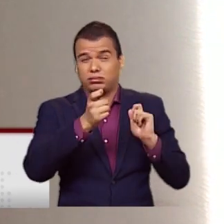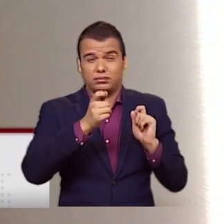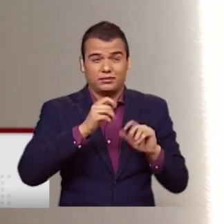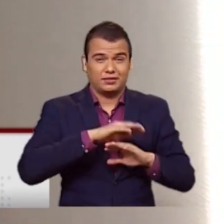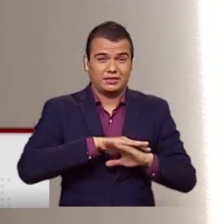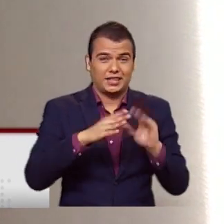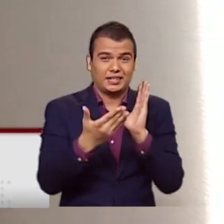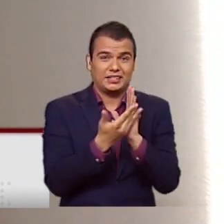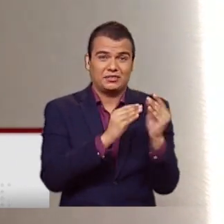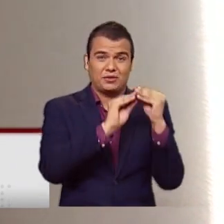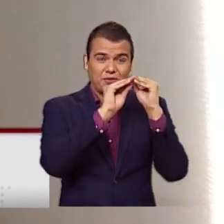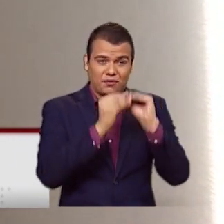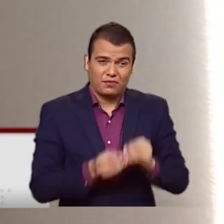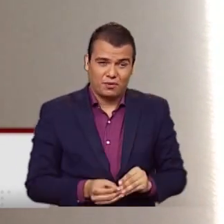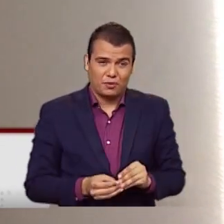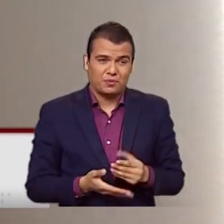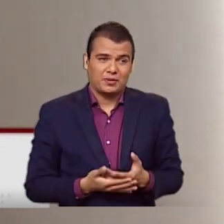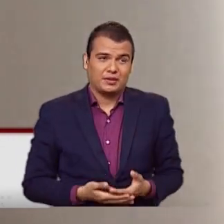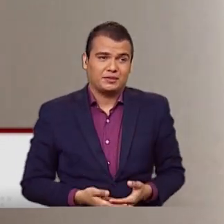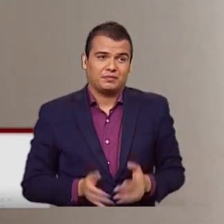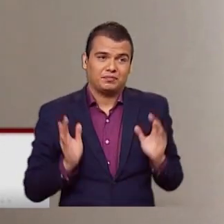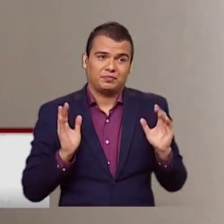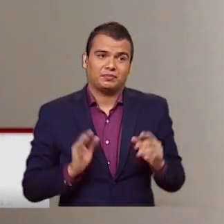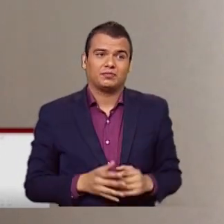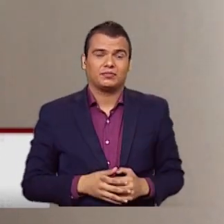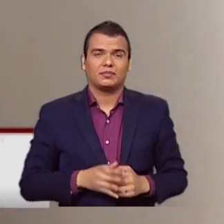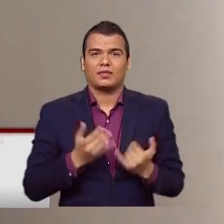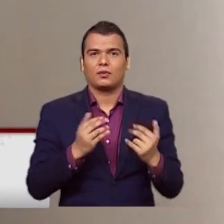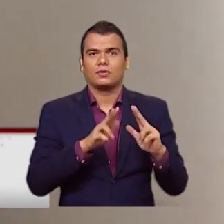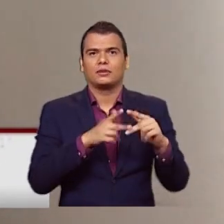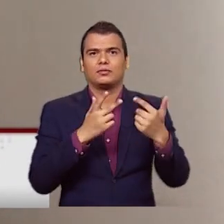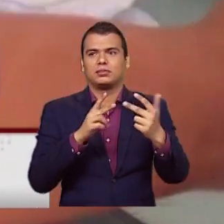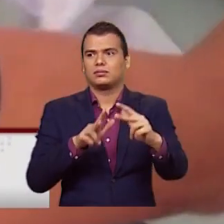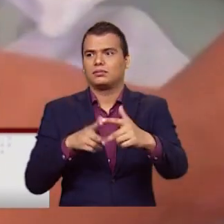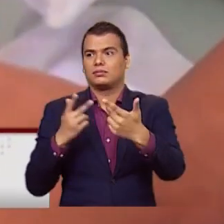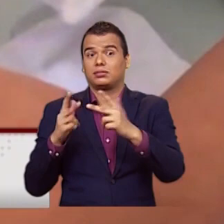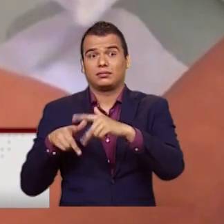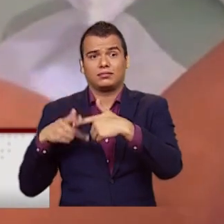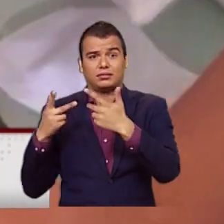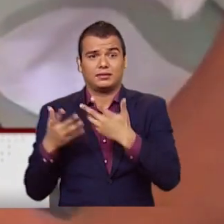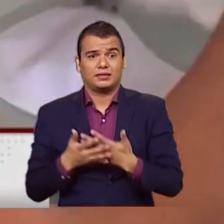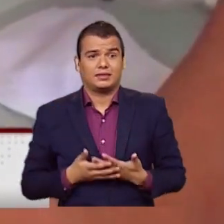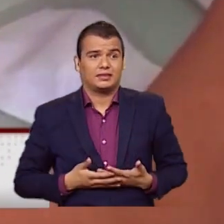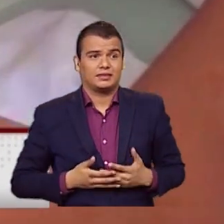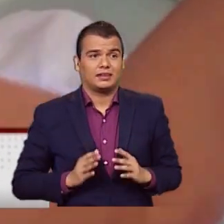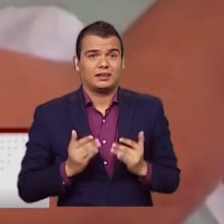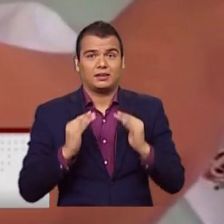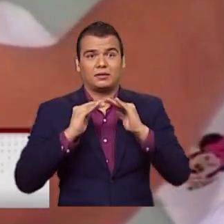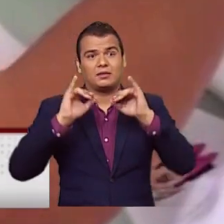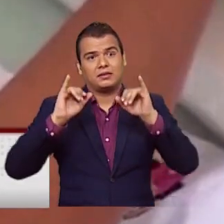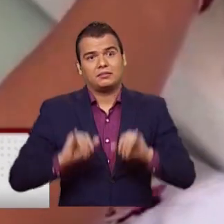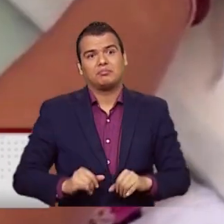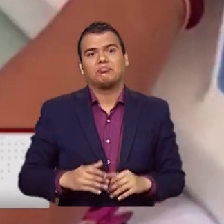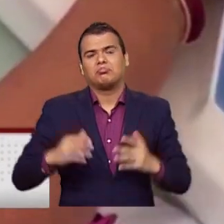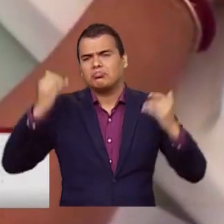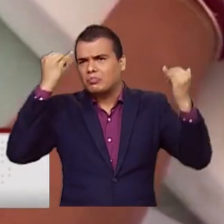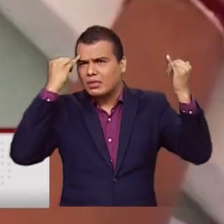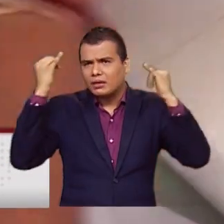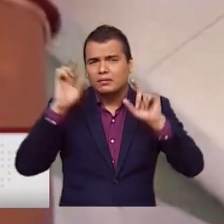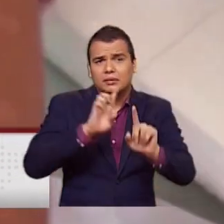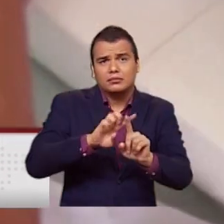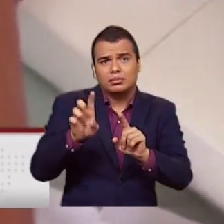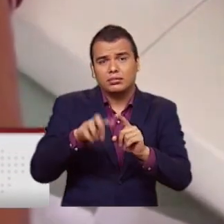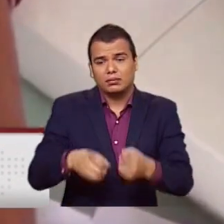hacemos pues en las clases. Todas ahora son virtuales. Sin duda el confinamiento ha sacado la mejor versión